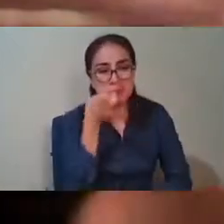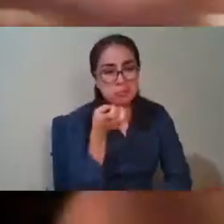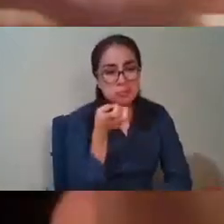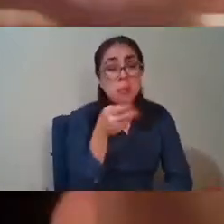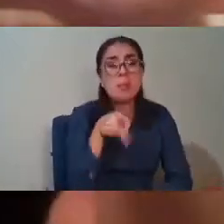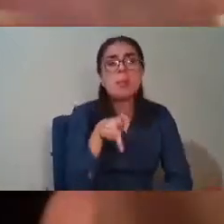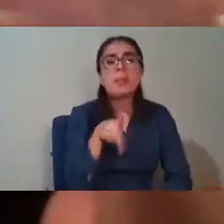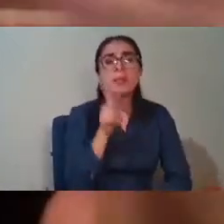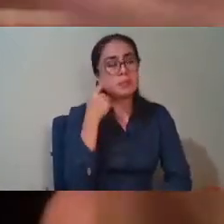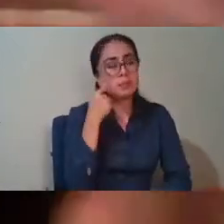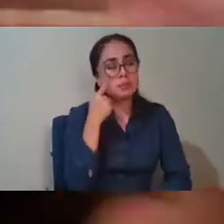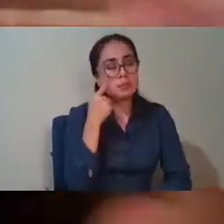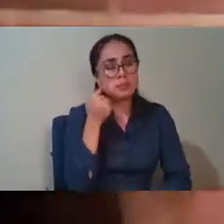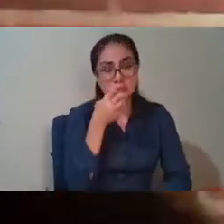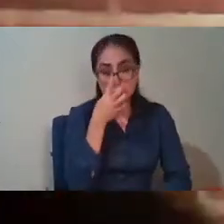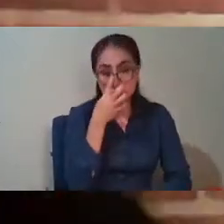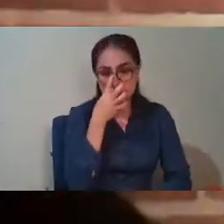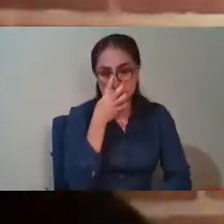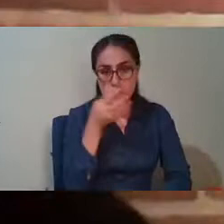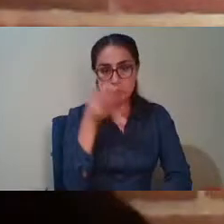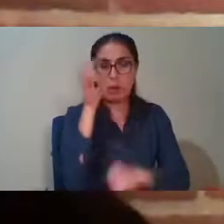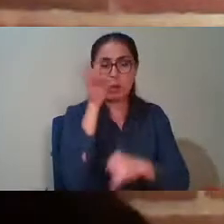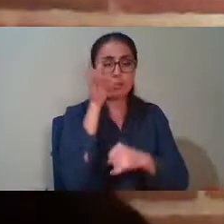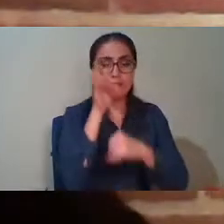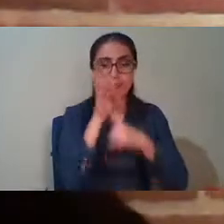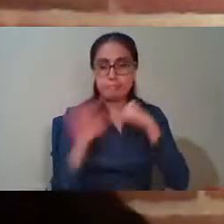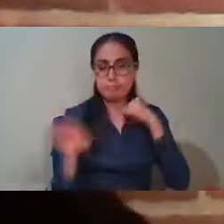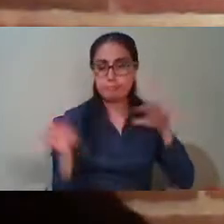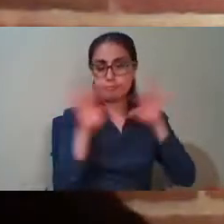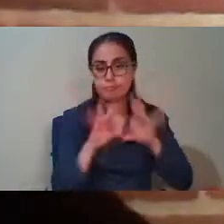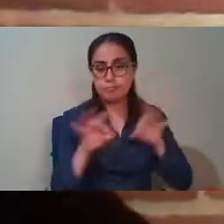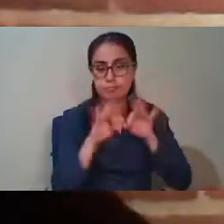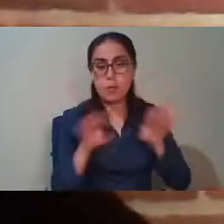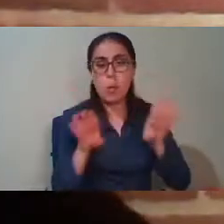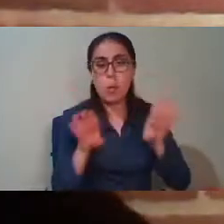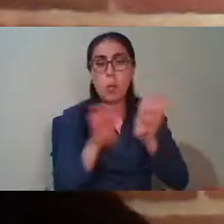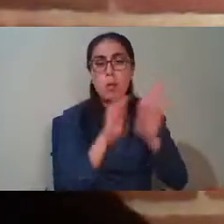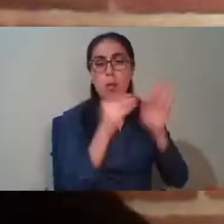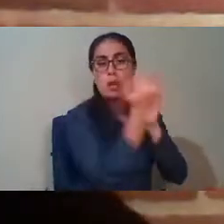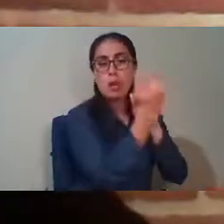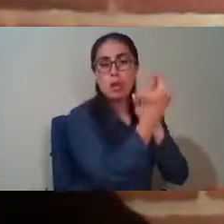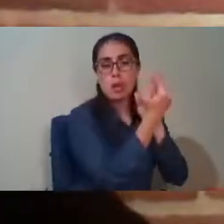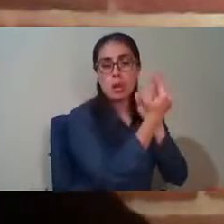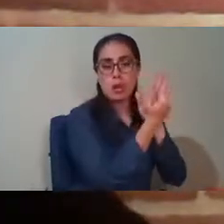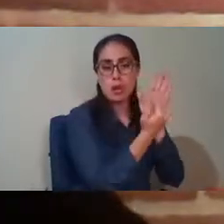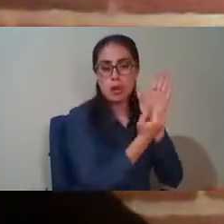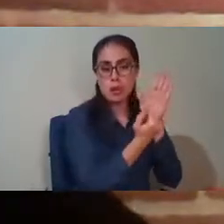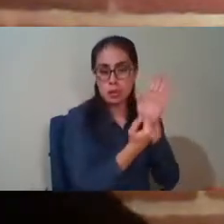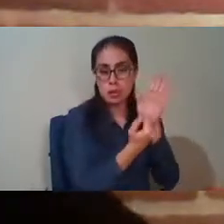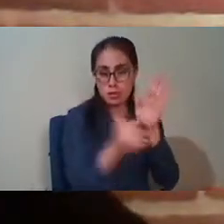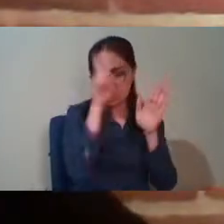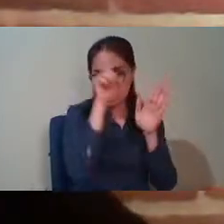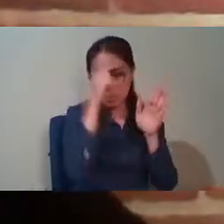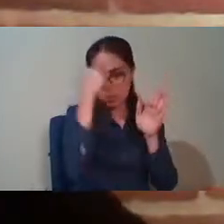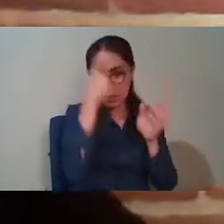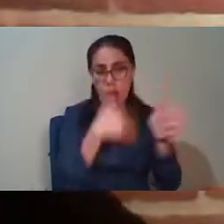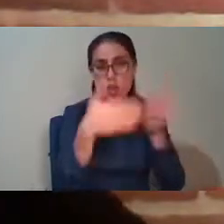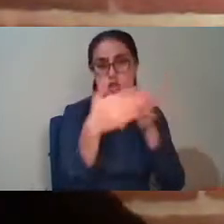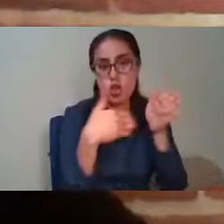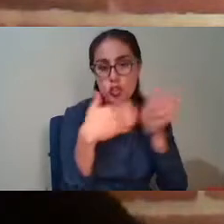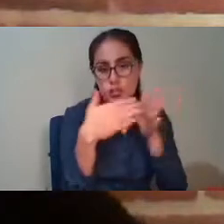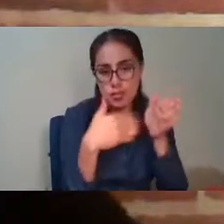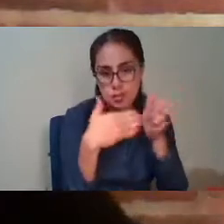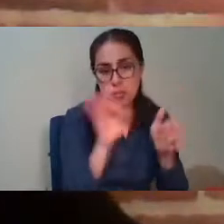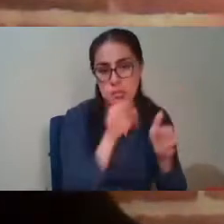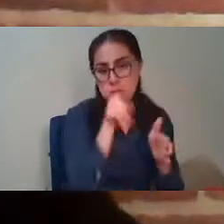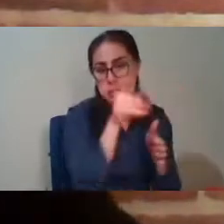con esta receta de cocina casera para cualquiera que quiera hacer la